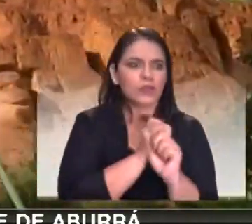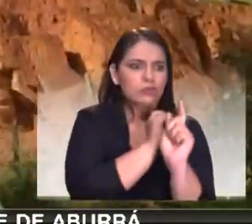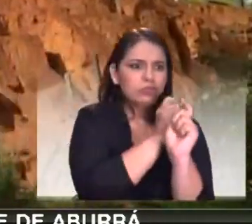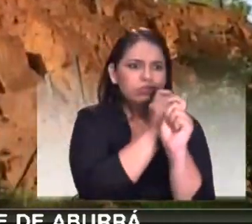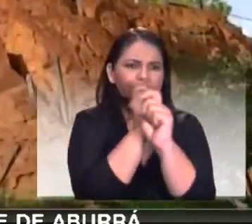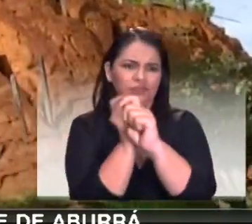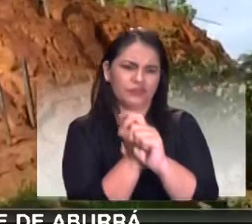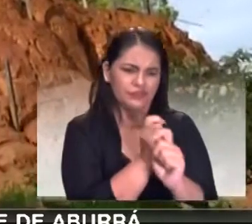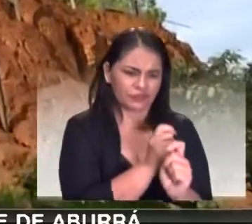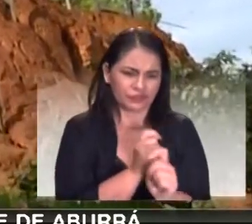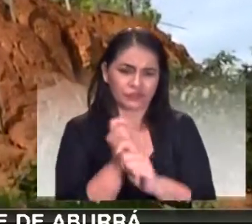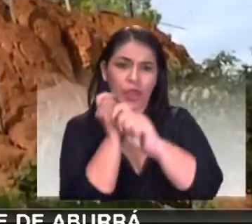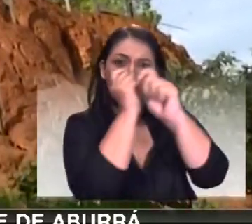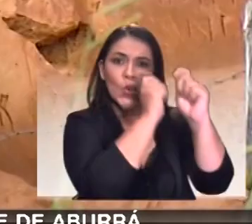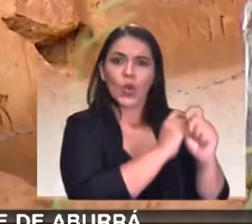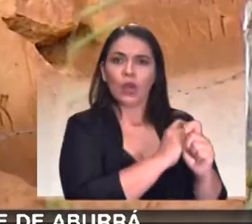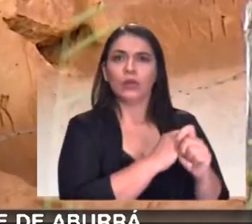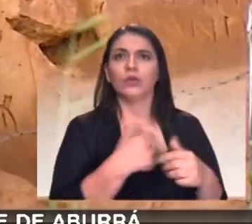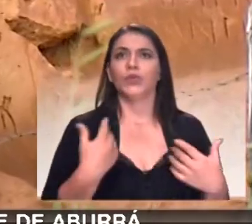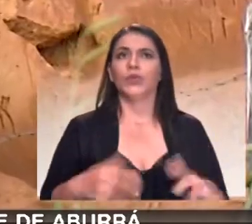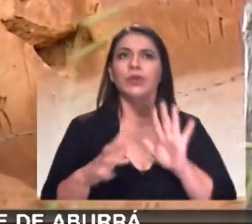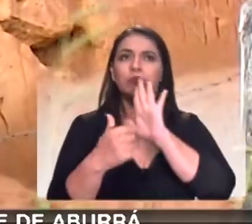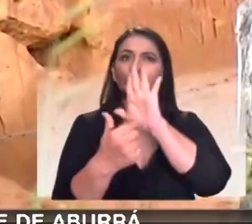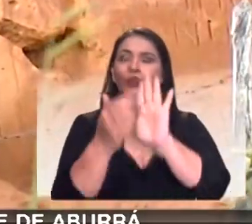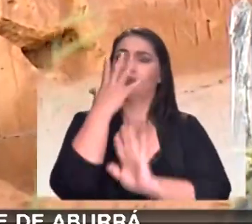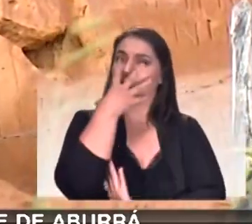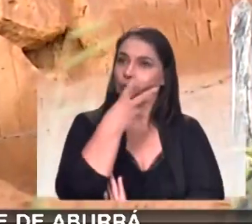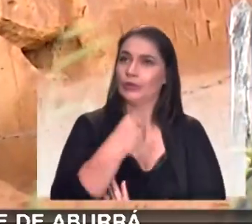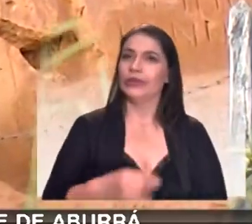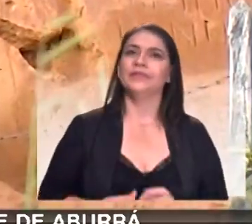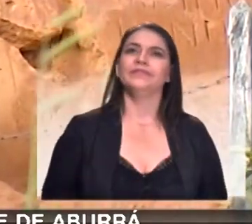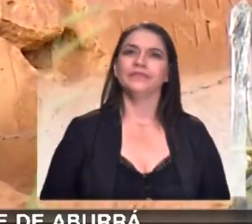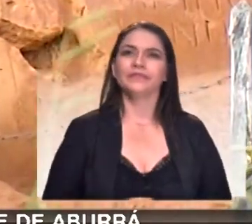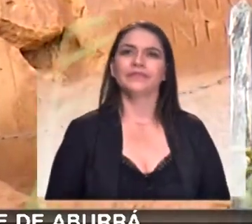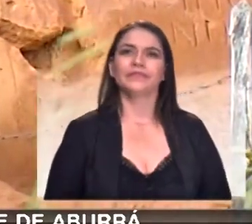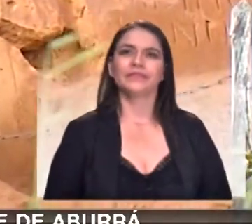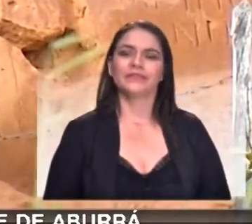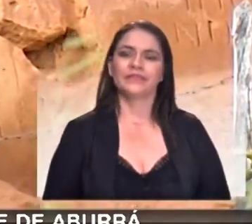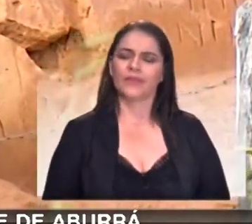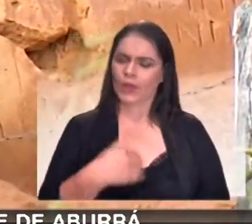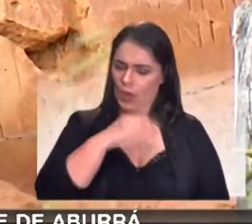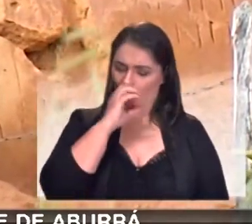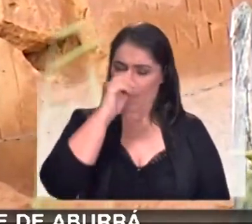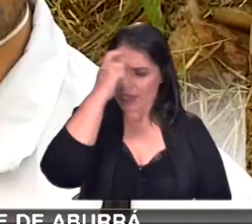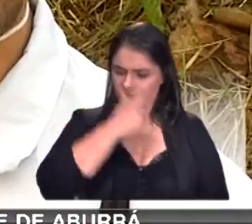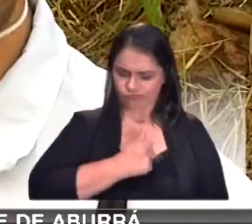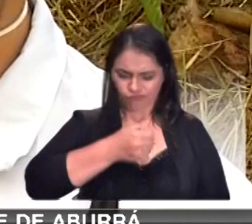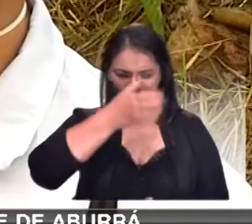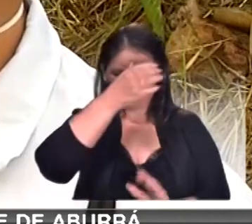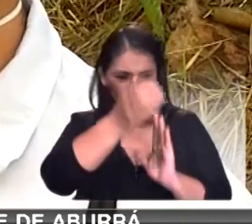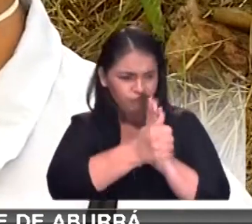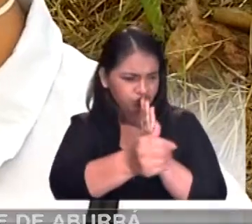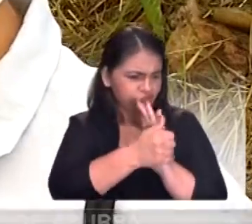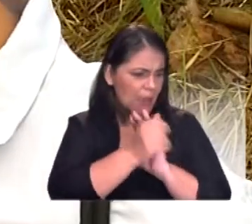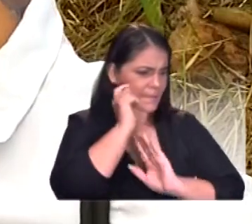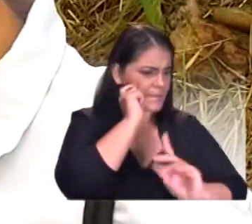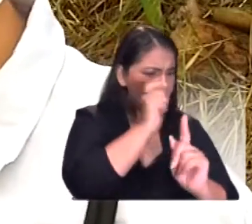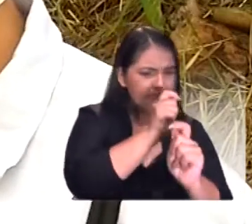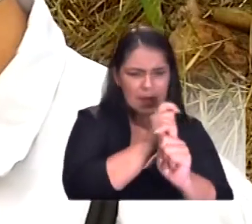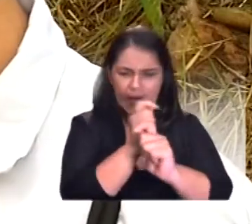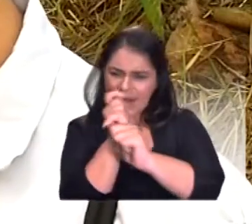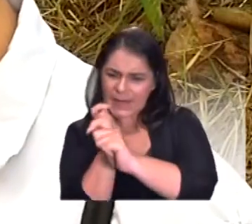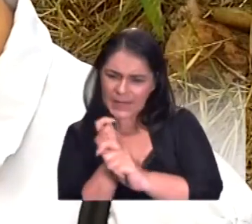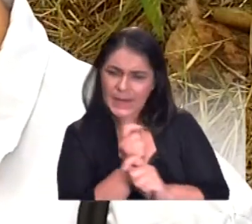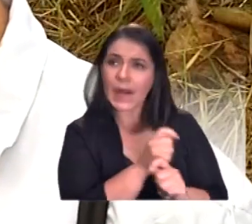con su recuperación del coso como su conocimiento su talento a hacer unas esculturas en todos los